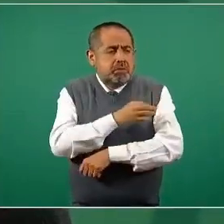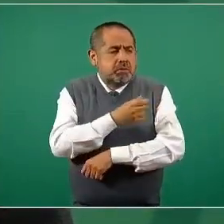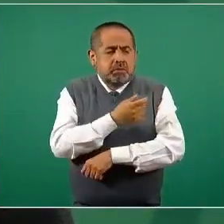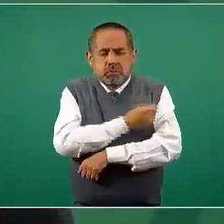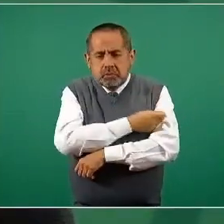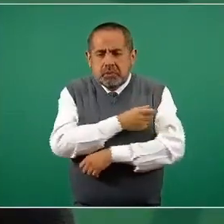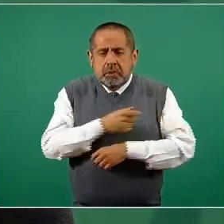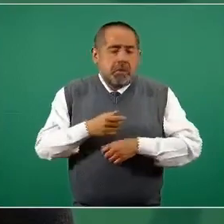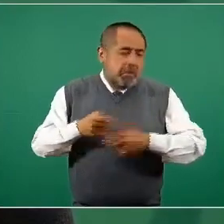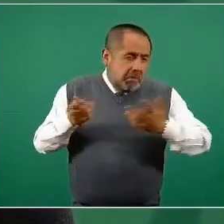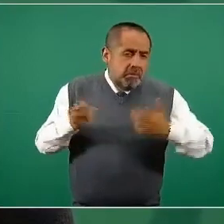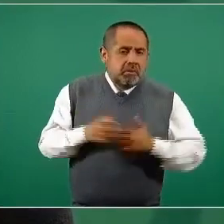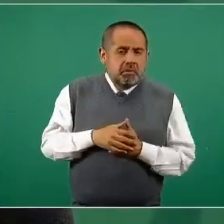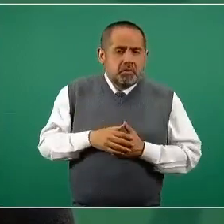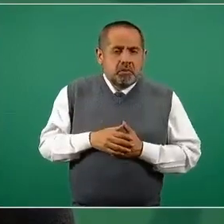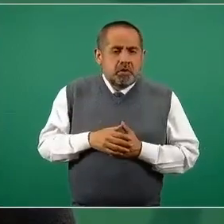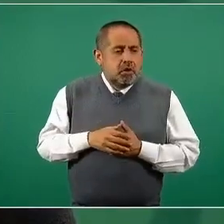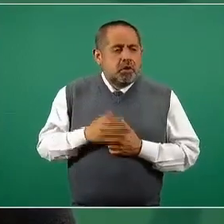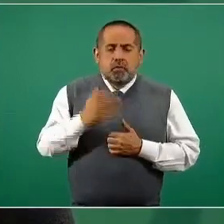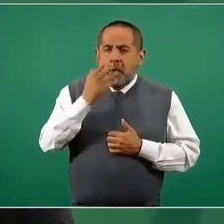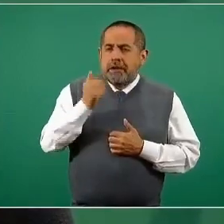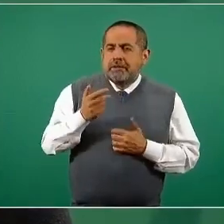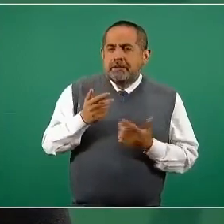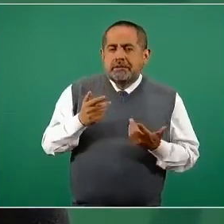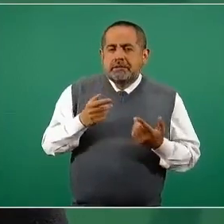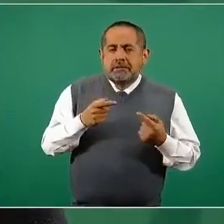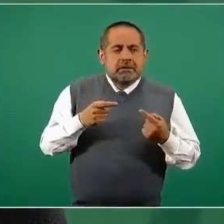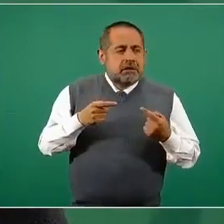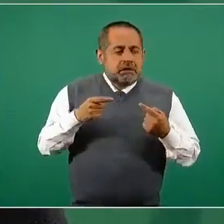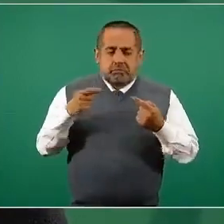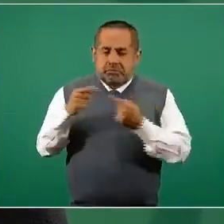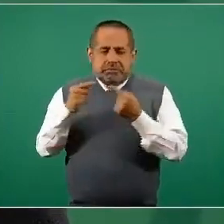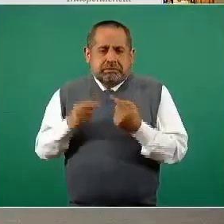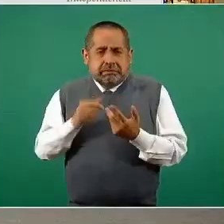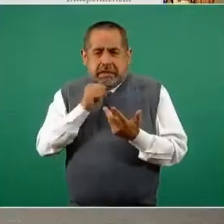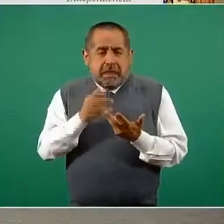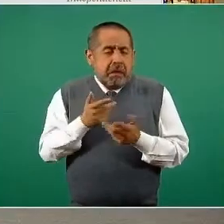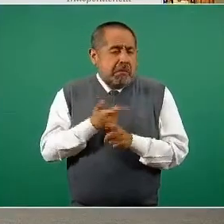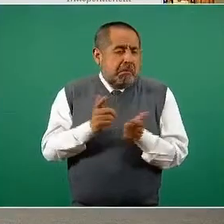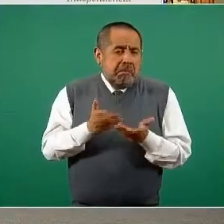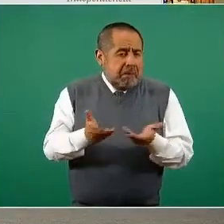vacuna, mientras obviamente no tenga ninguna otra contraindicación absoluta.